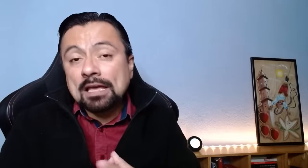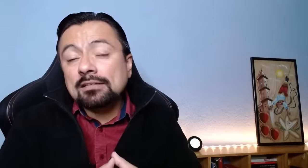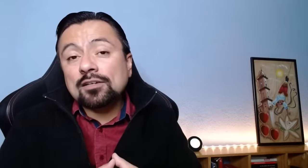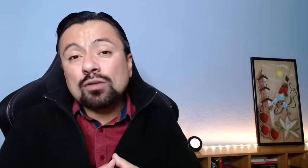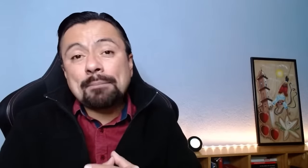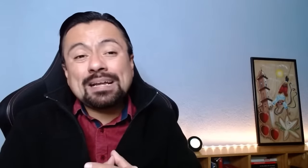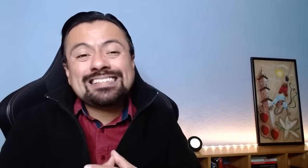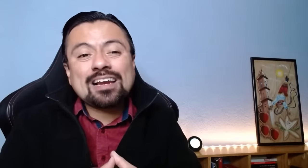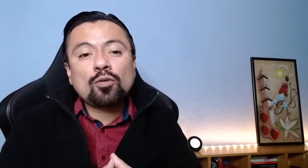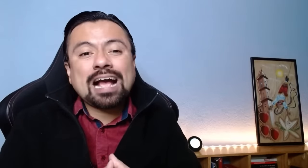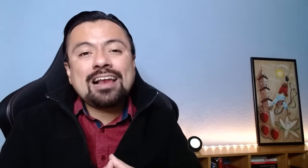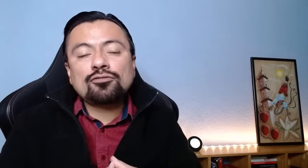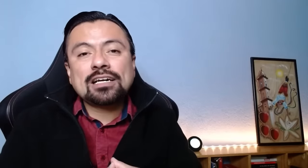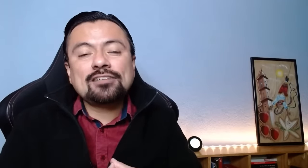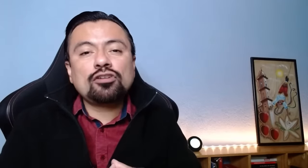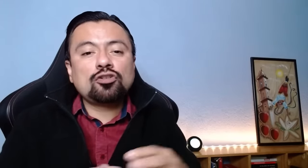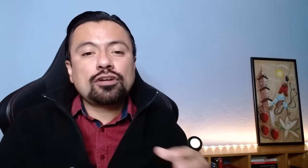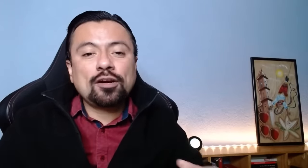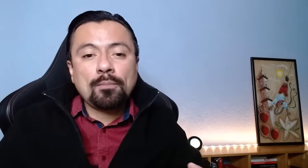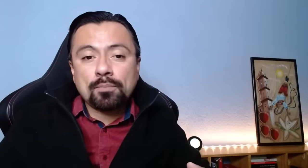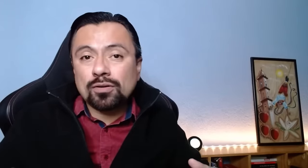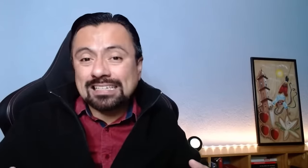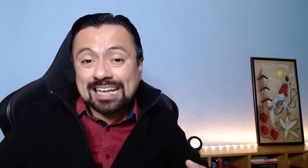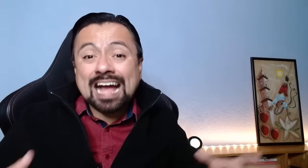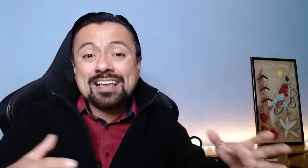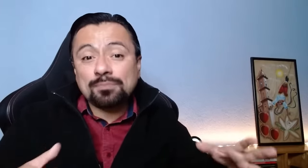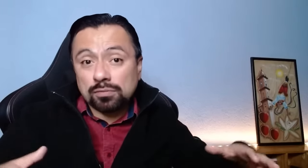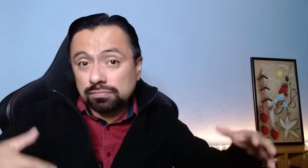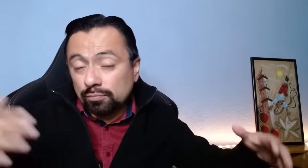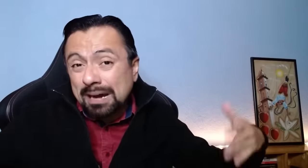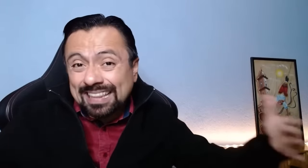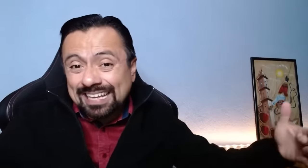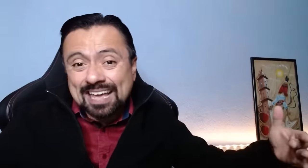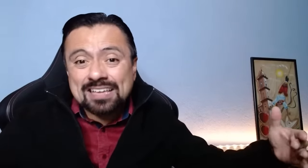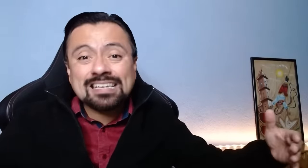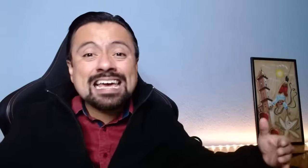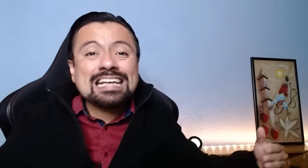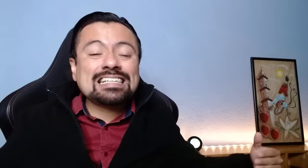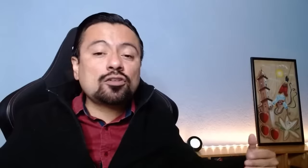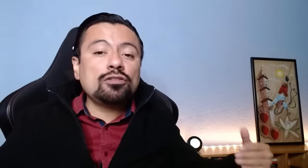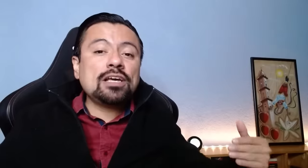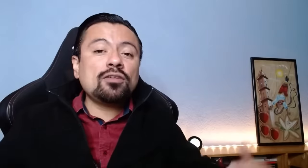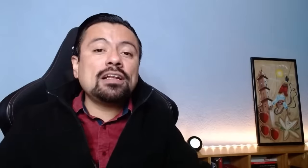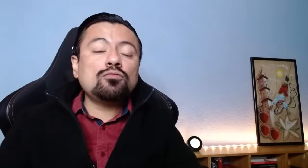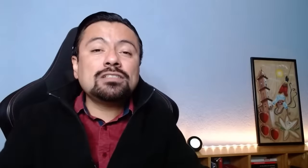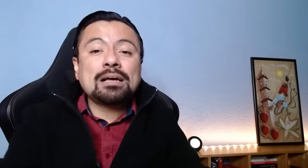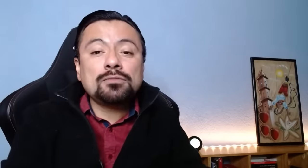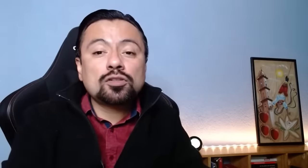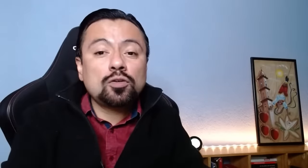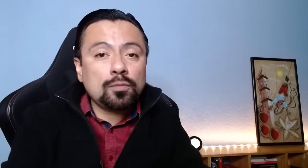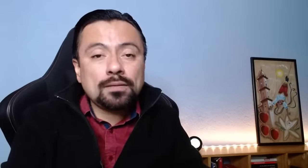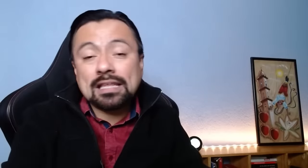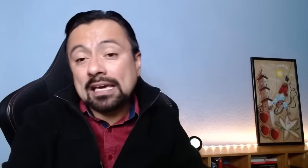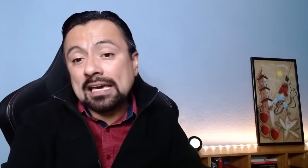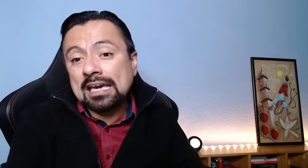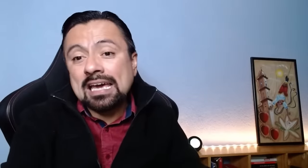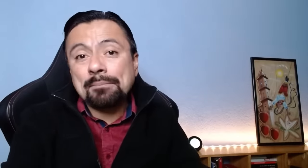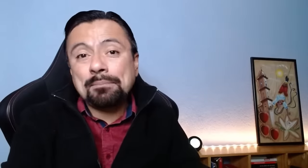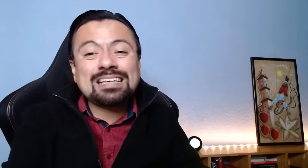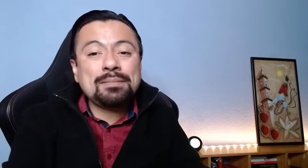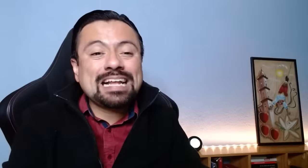calle. Según la prensa local, los agresores corrieron por las calles, por un par de calles, y se escondieron en un Sam's Club